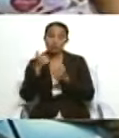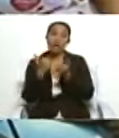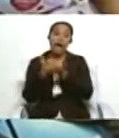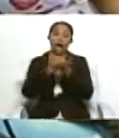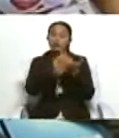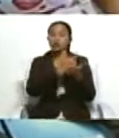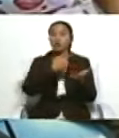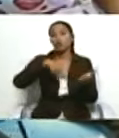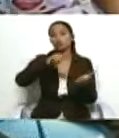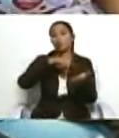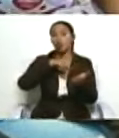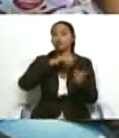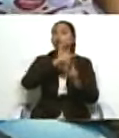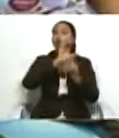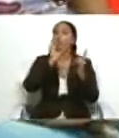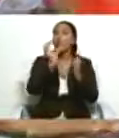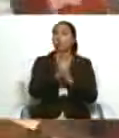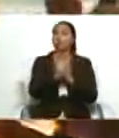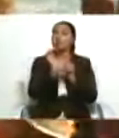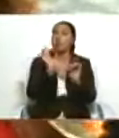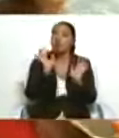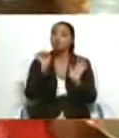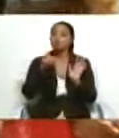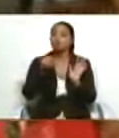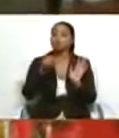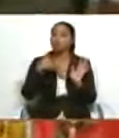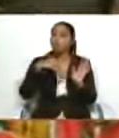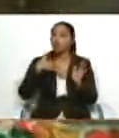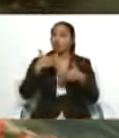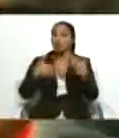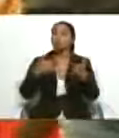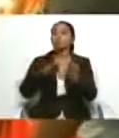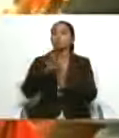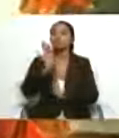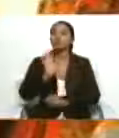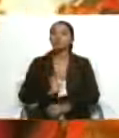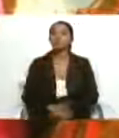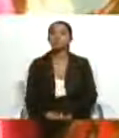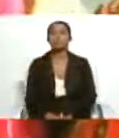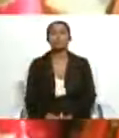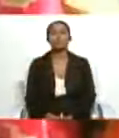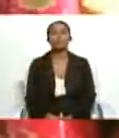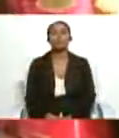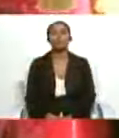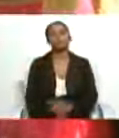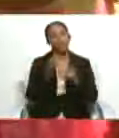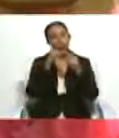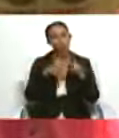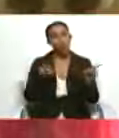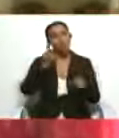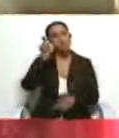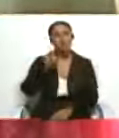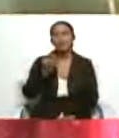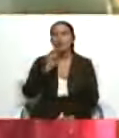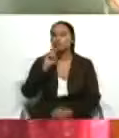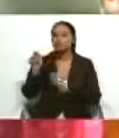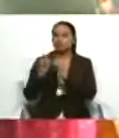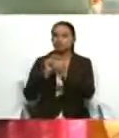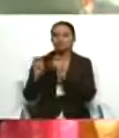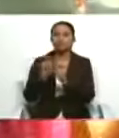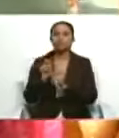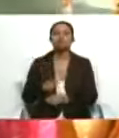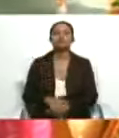todo seguirá adelante. Entonces, muchísimas gracias. Vamos a seguir conversando con personas en el lugar. Indíqueme su nombre y apellido. Marvin